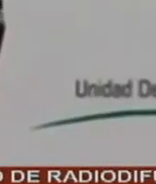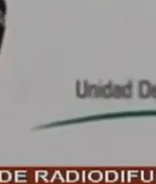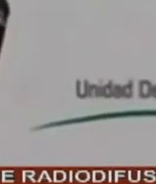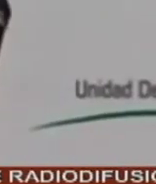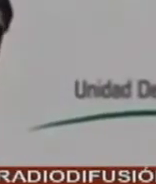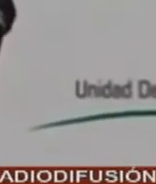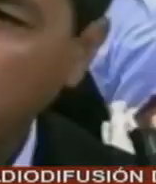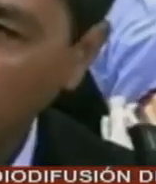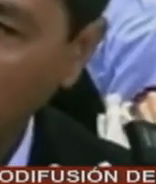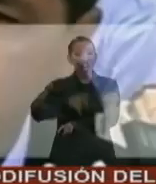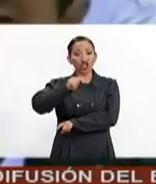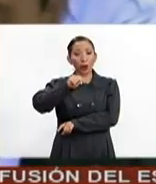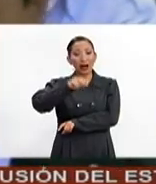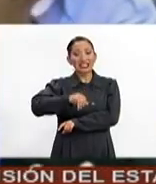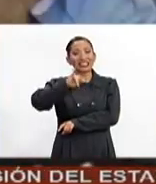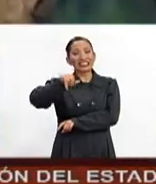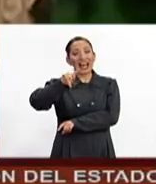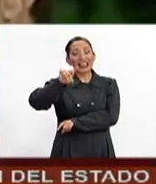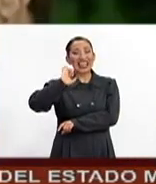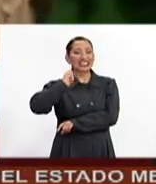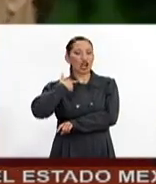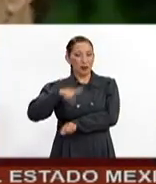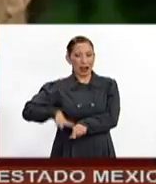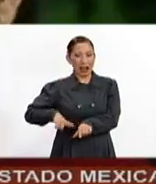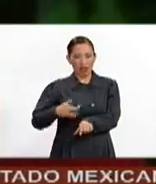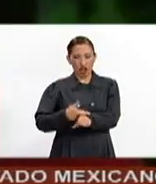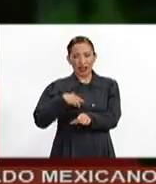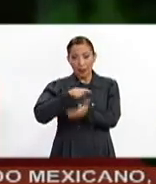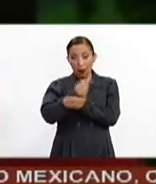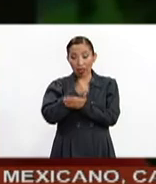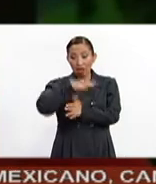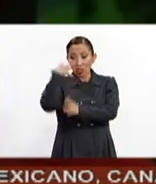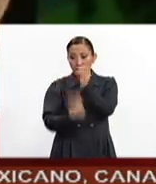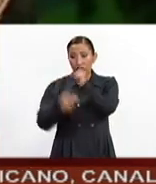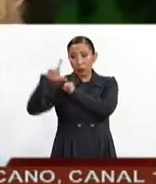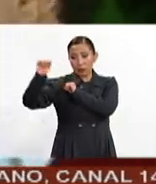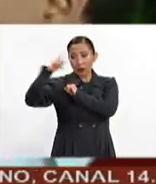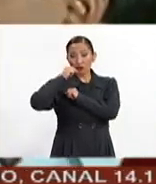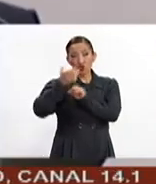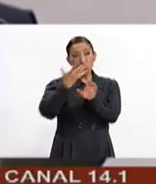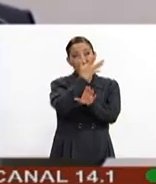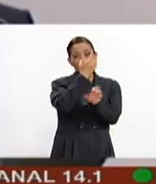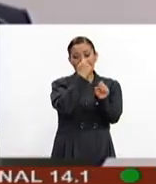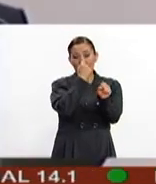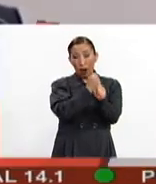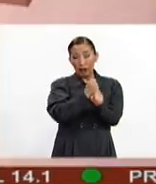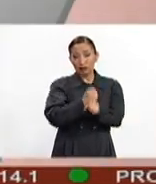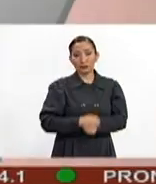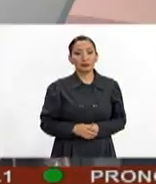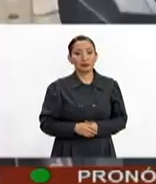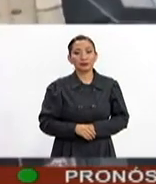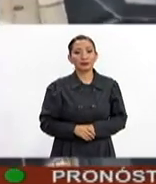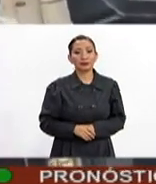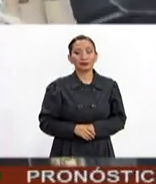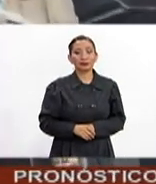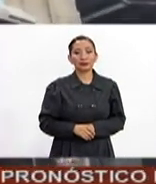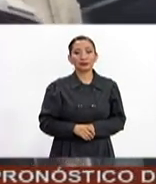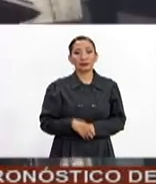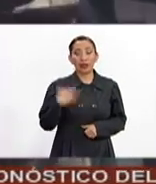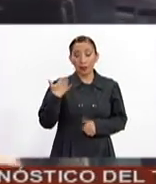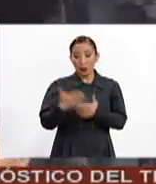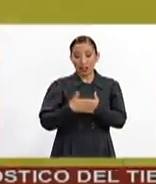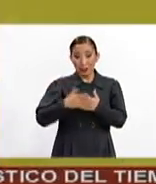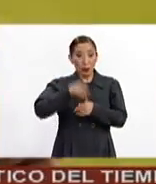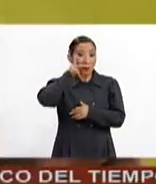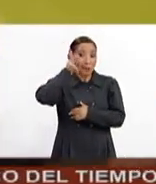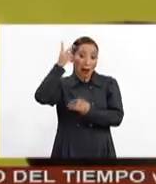Cae en Italia Tomás Yarrington, es gobernador de Tamaulipas y prófugo de la justicia desde hace 5 años. A días de que